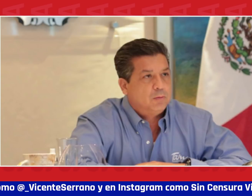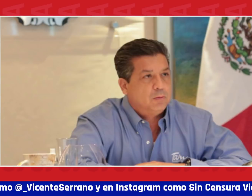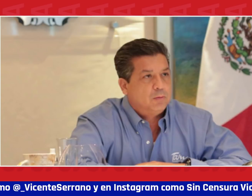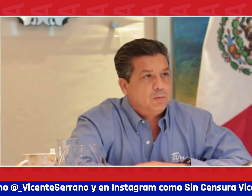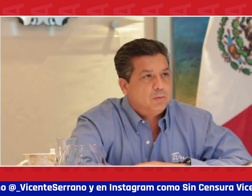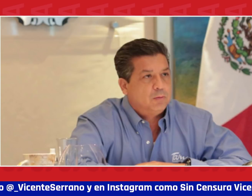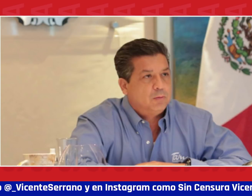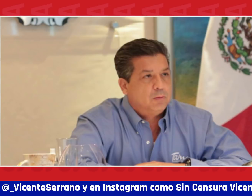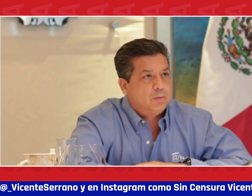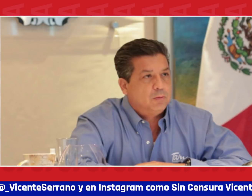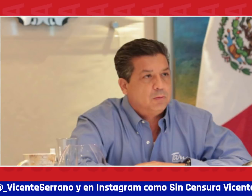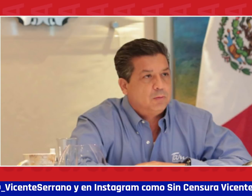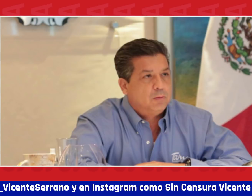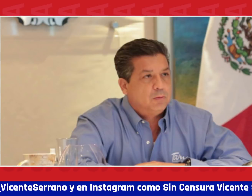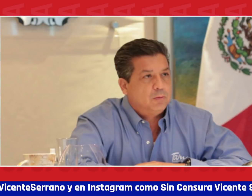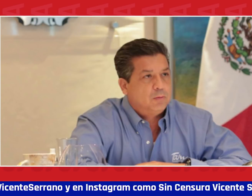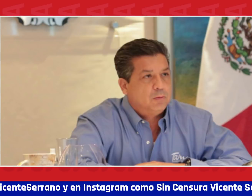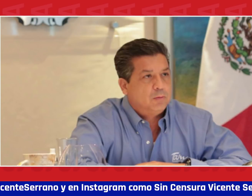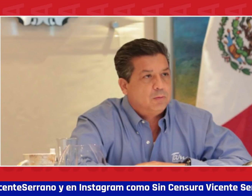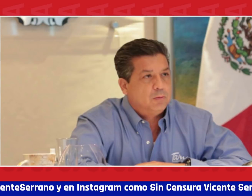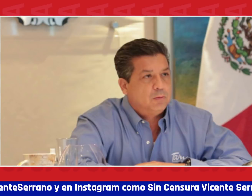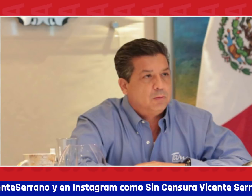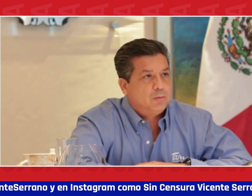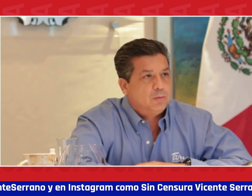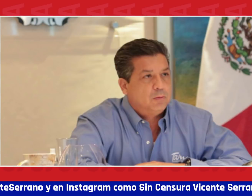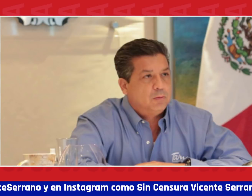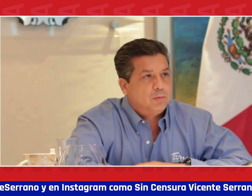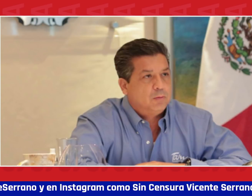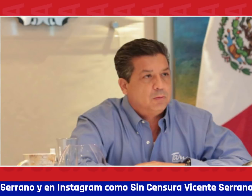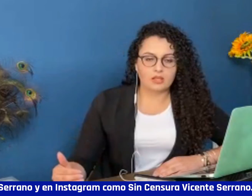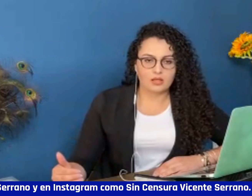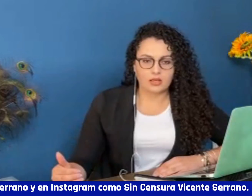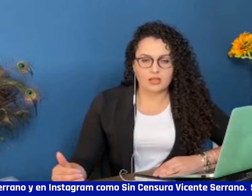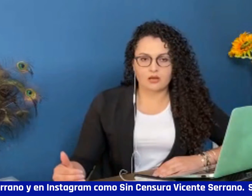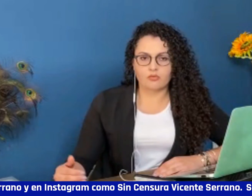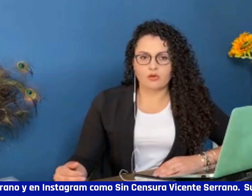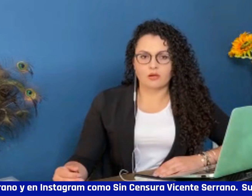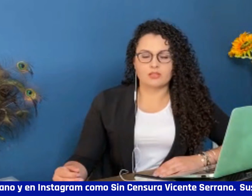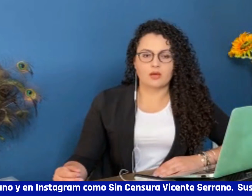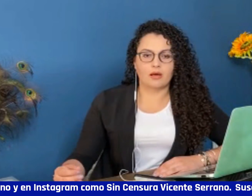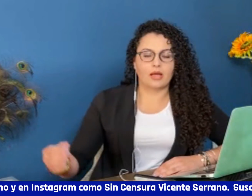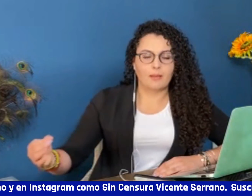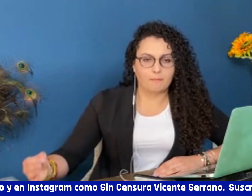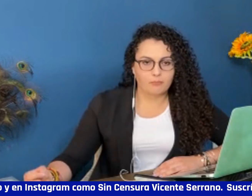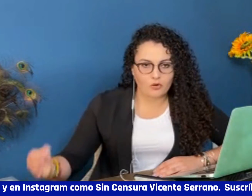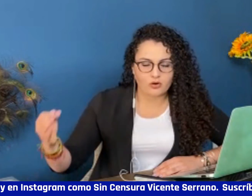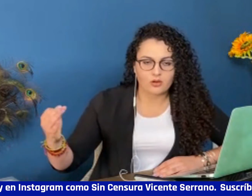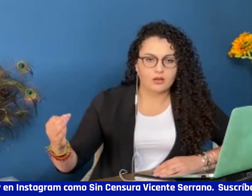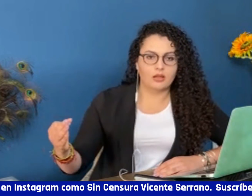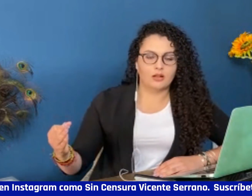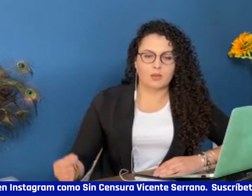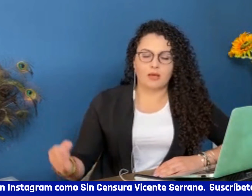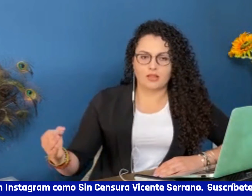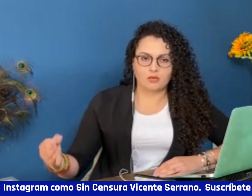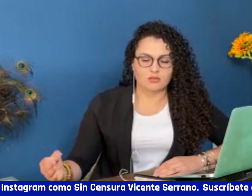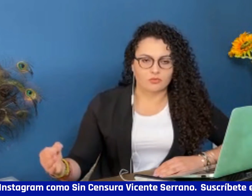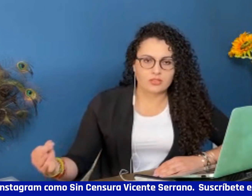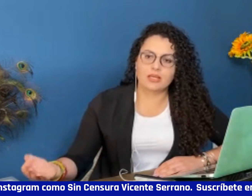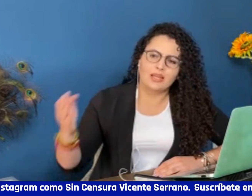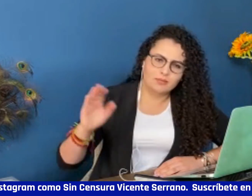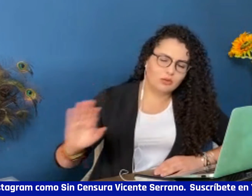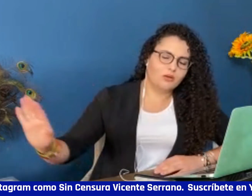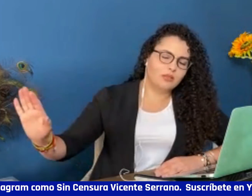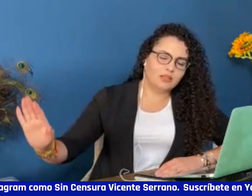decir, bueno, sí tuvo estos vínculos, entonces vamos a desaforarlo por eso. Así que solamente le quitan el fuero a cabeza de vaca por el tema de